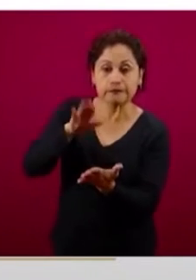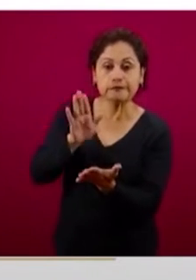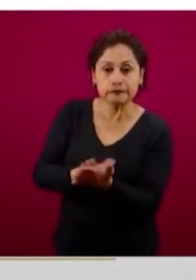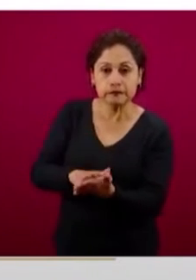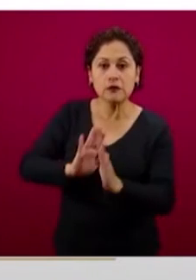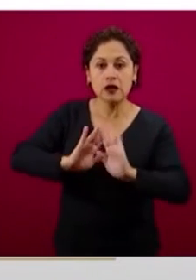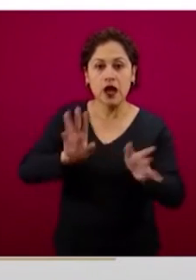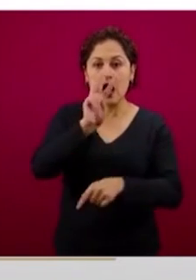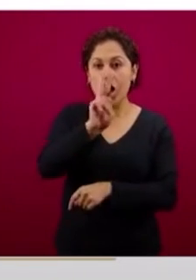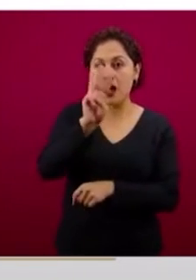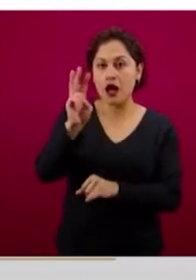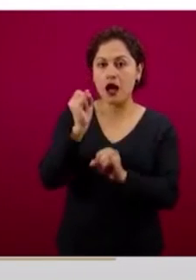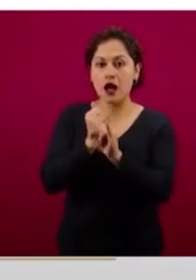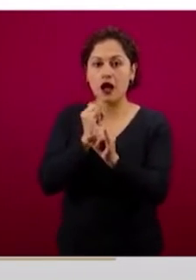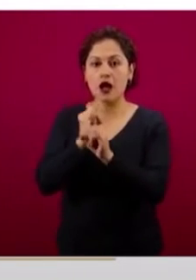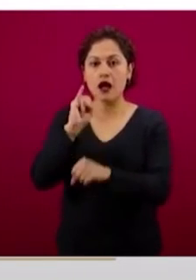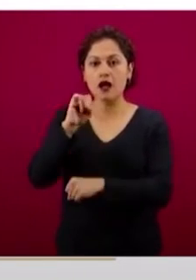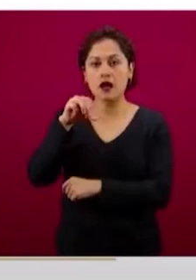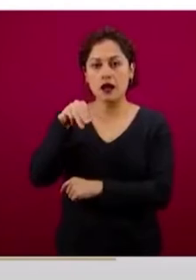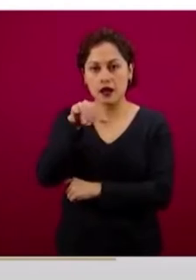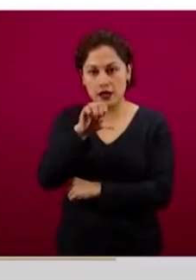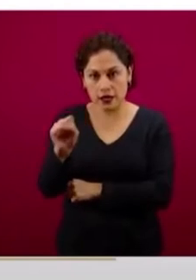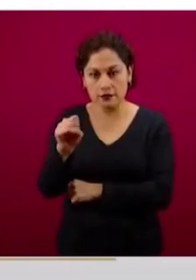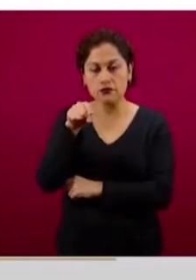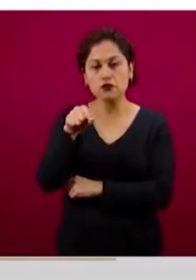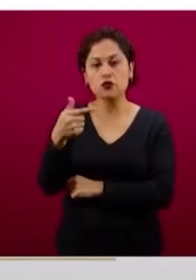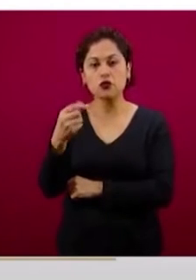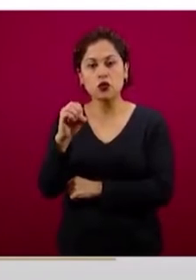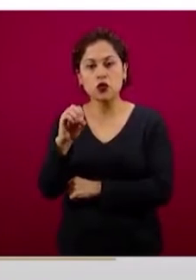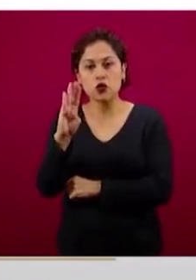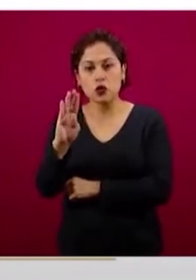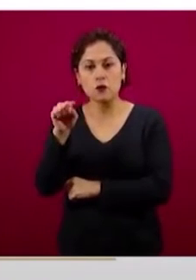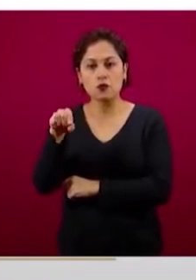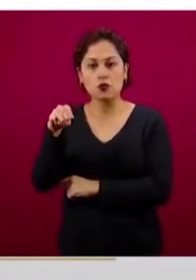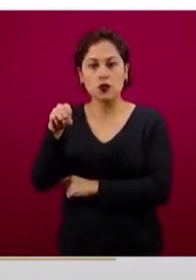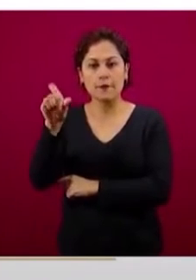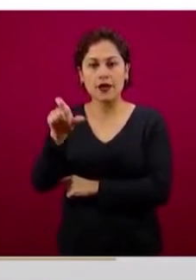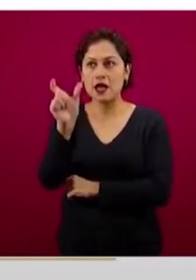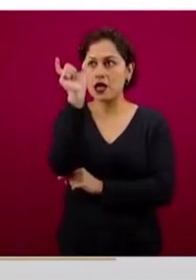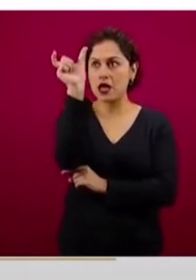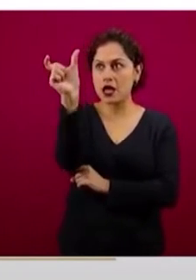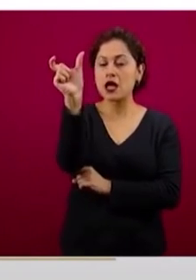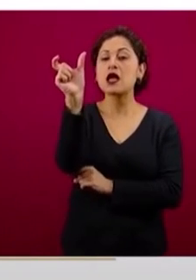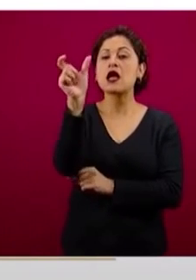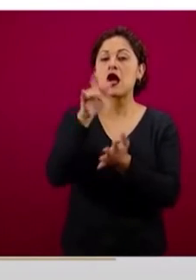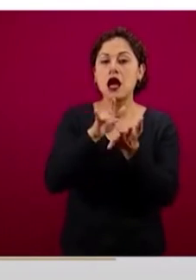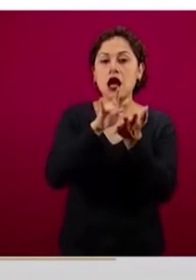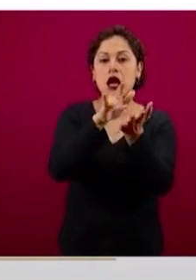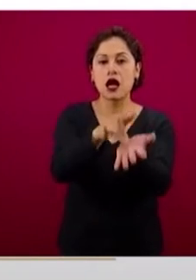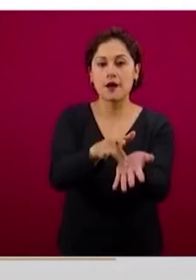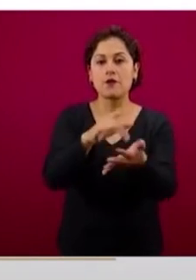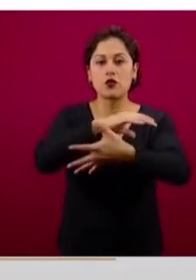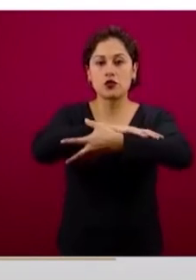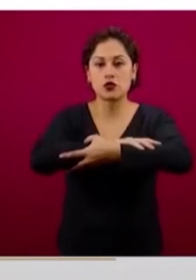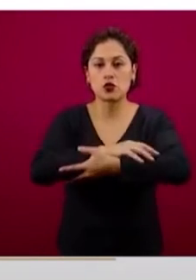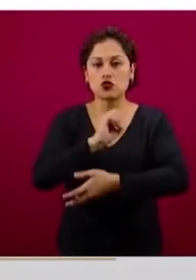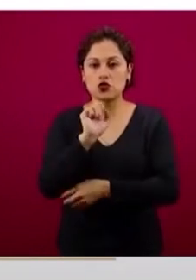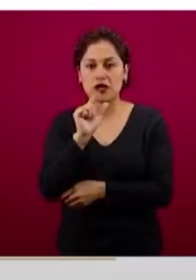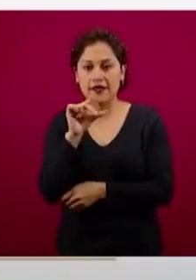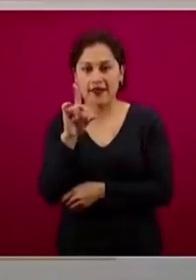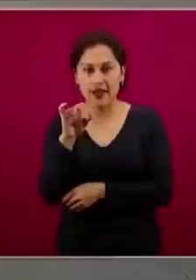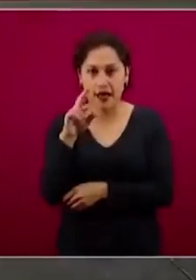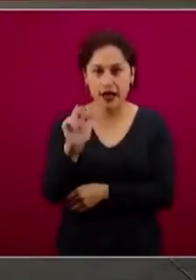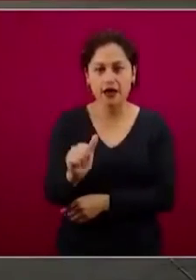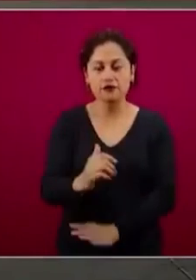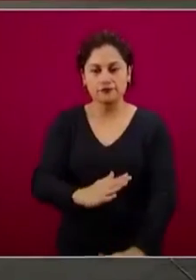un punto gob.mx ahí en apoyo solidario a la palabra ingresan aparece el registro se les